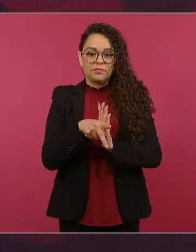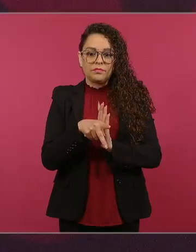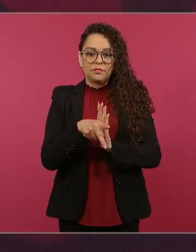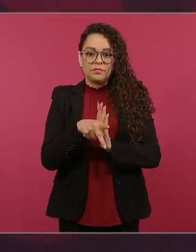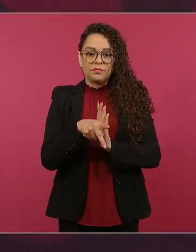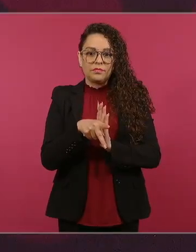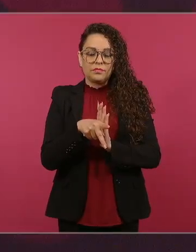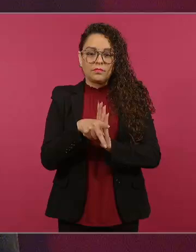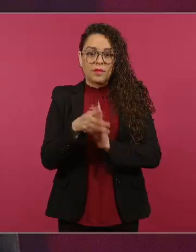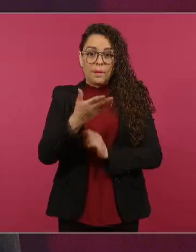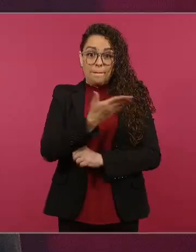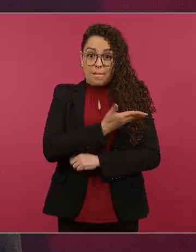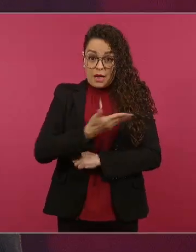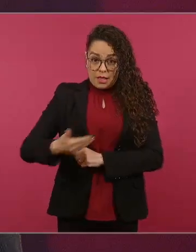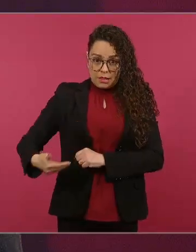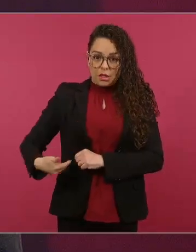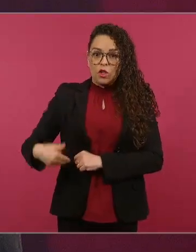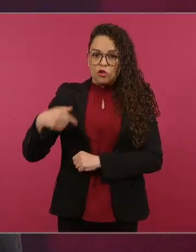al presidente.